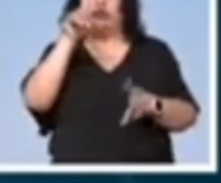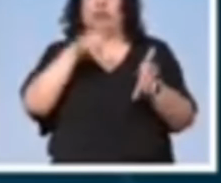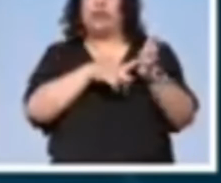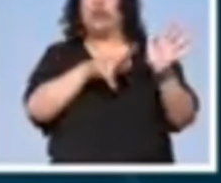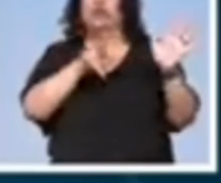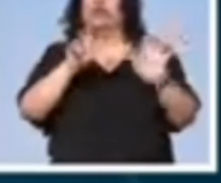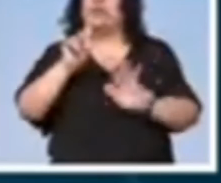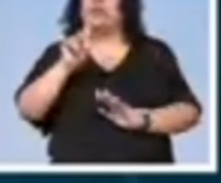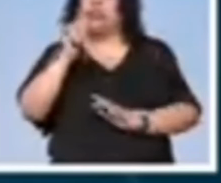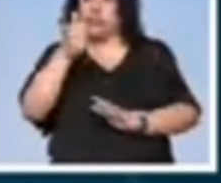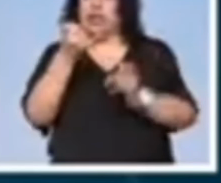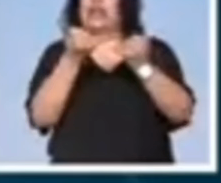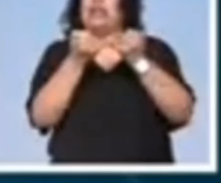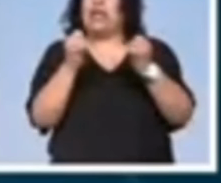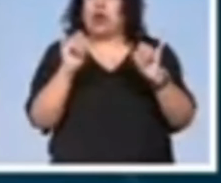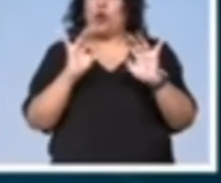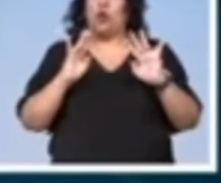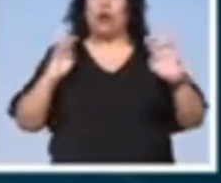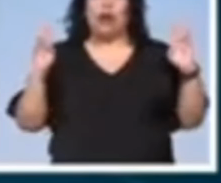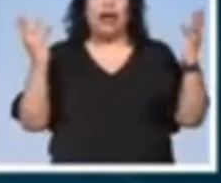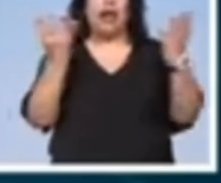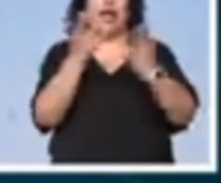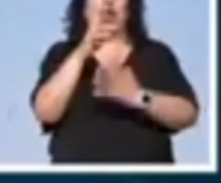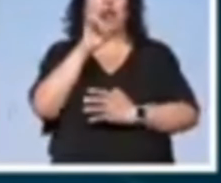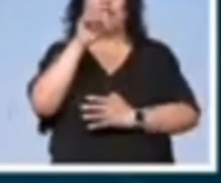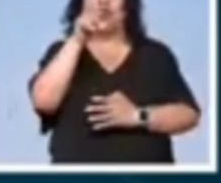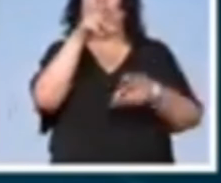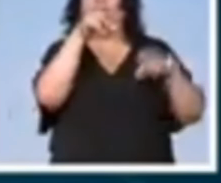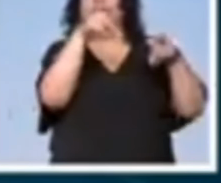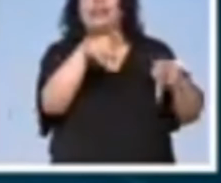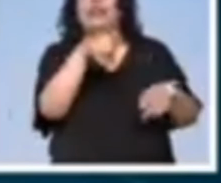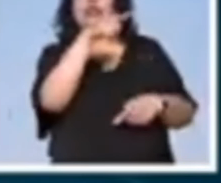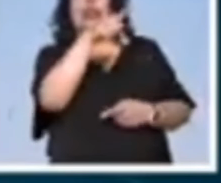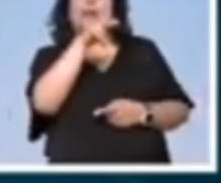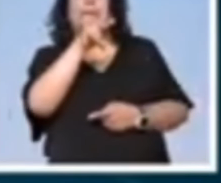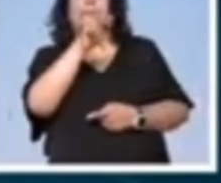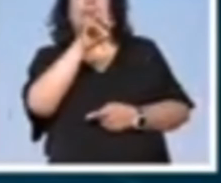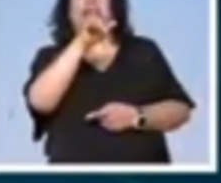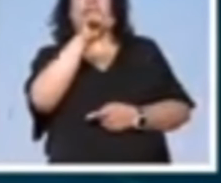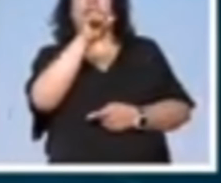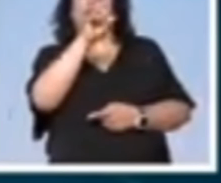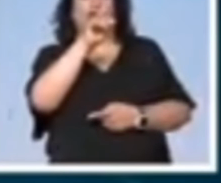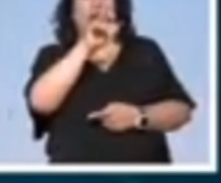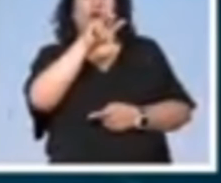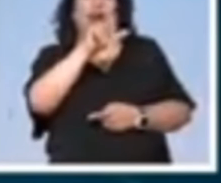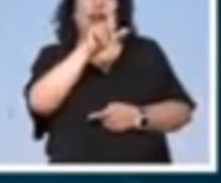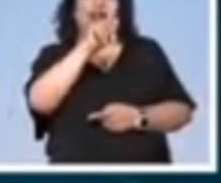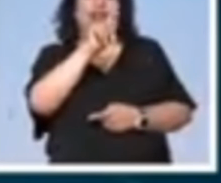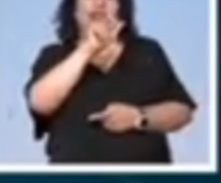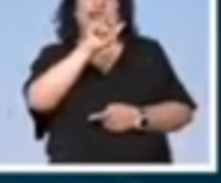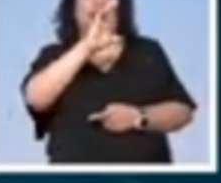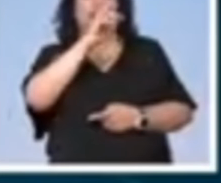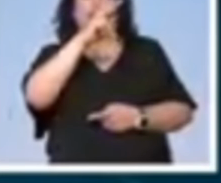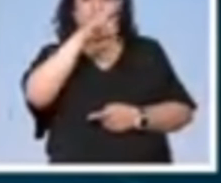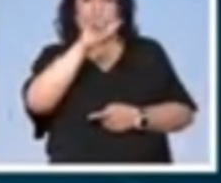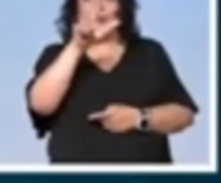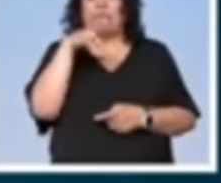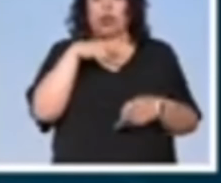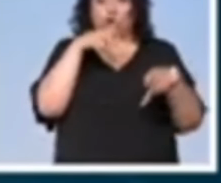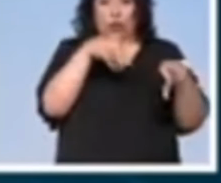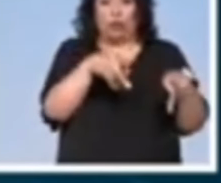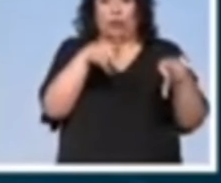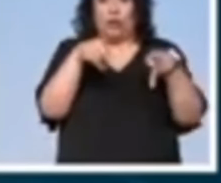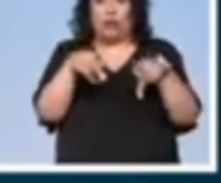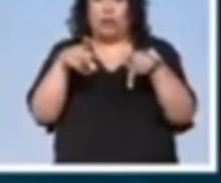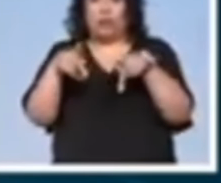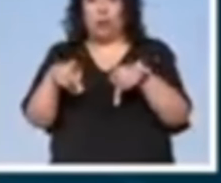se inaugura la rotonda con el entierro de Pedro Letechipilla. Las tumbas se fueron